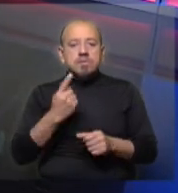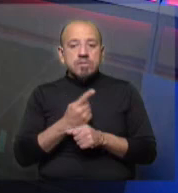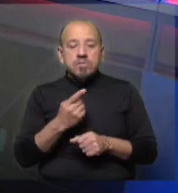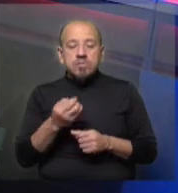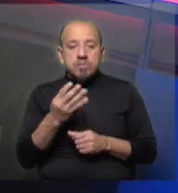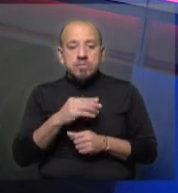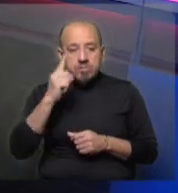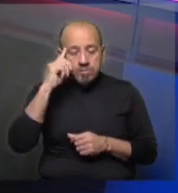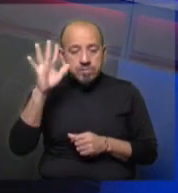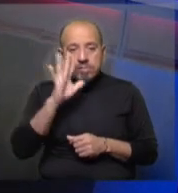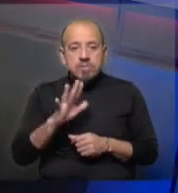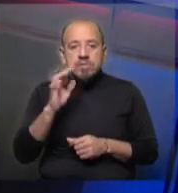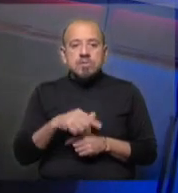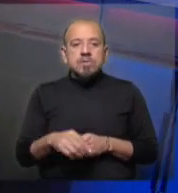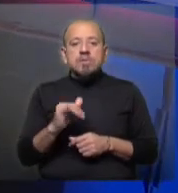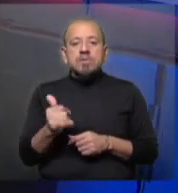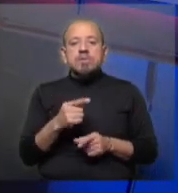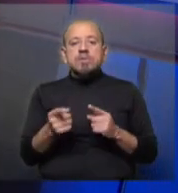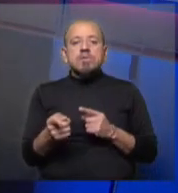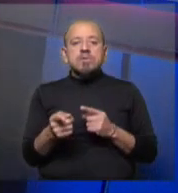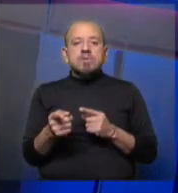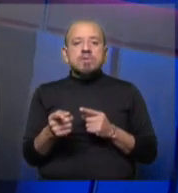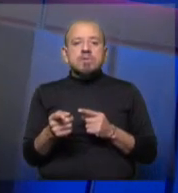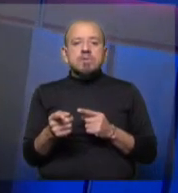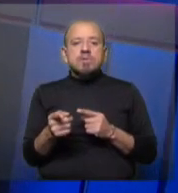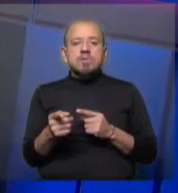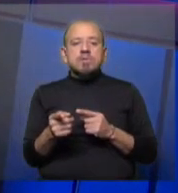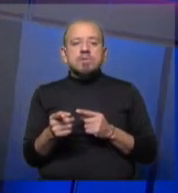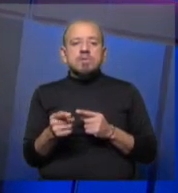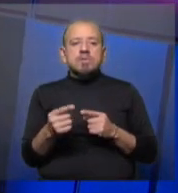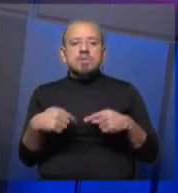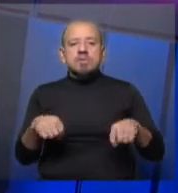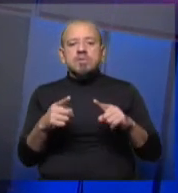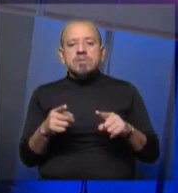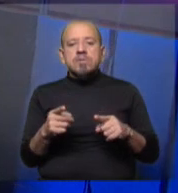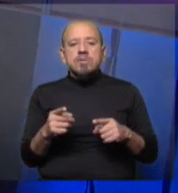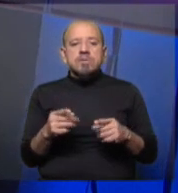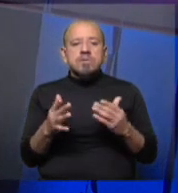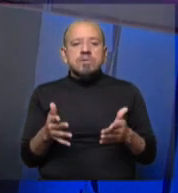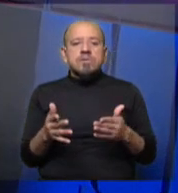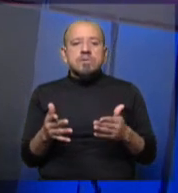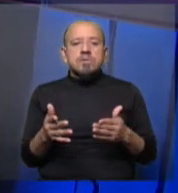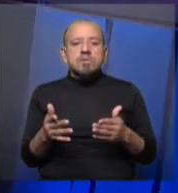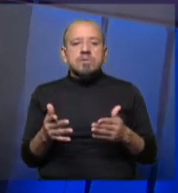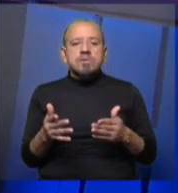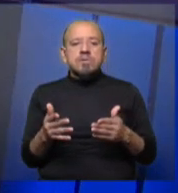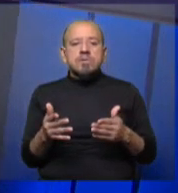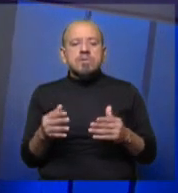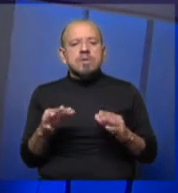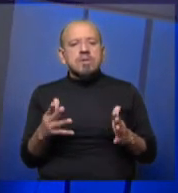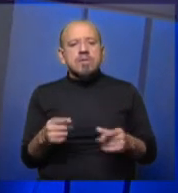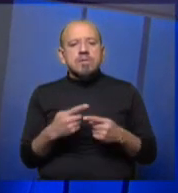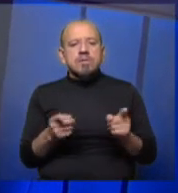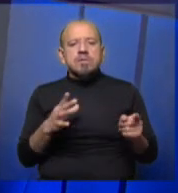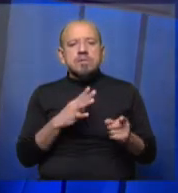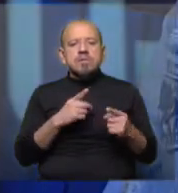porque ya transitas dos capítulos anteriores Y lo que no te gustó lo dejaste atrás eh Pero qué Qué diferencia tiene entre este